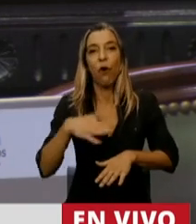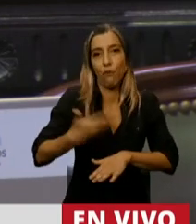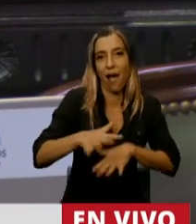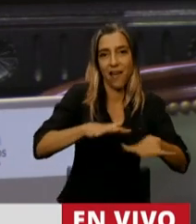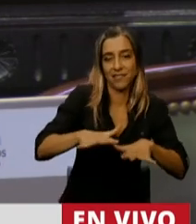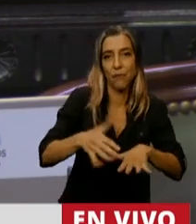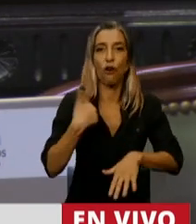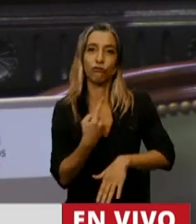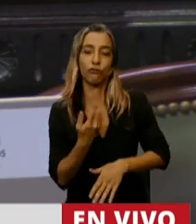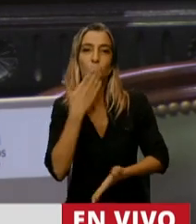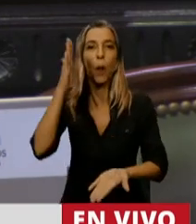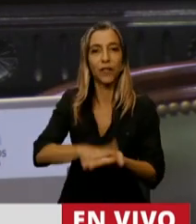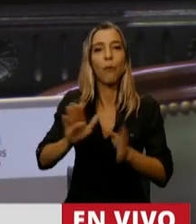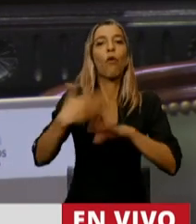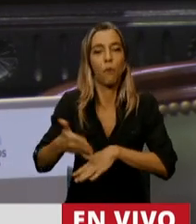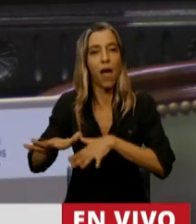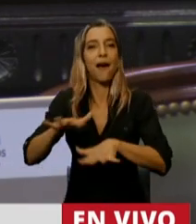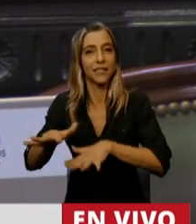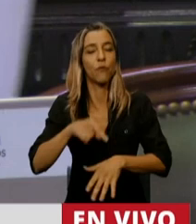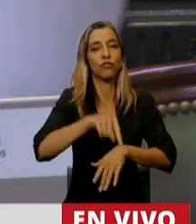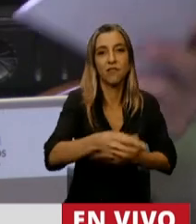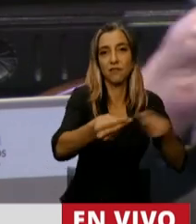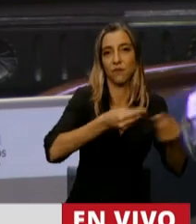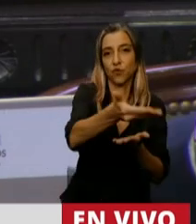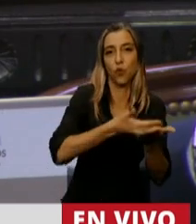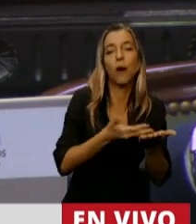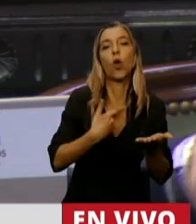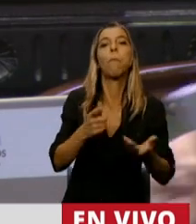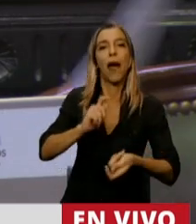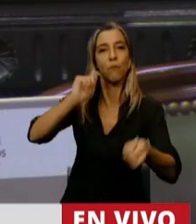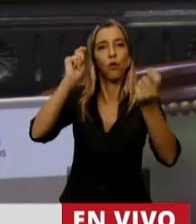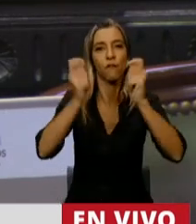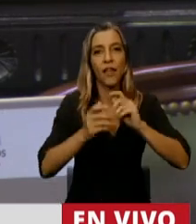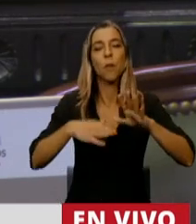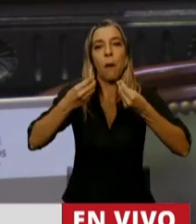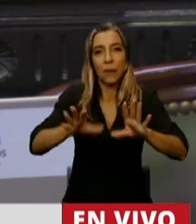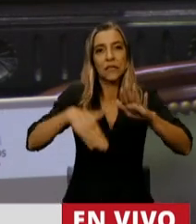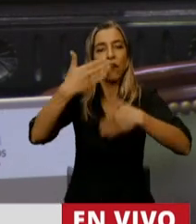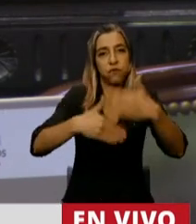realizamos. Esta es la base de un proyecto de presupuesto de transición, de un modelo de especulación del gobierno anterior